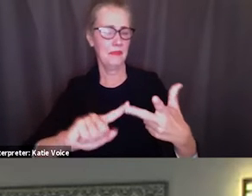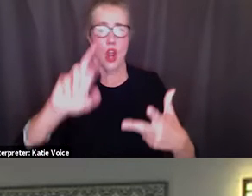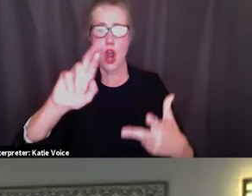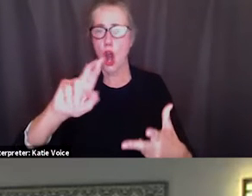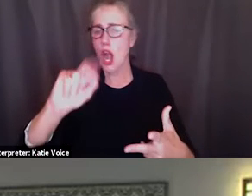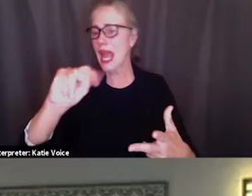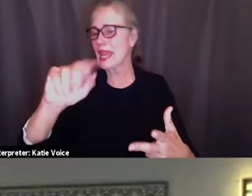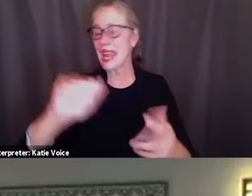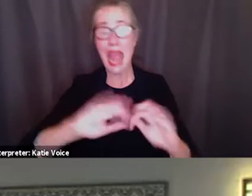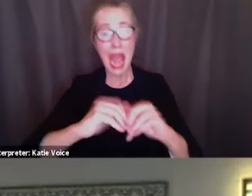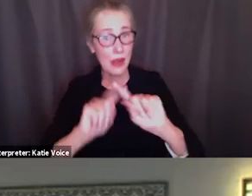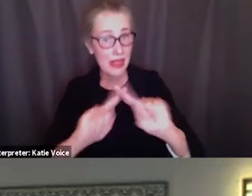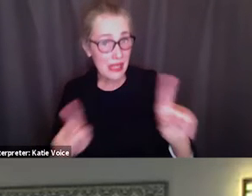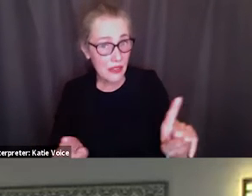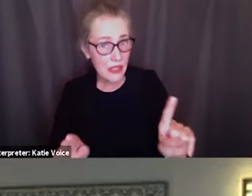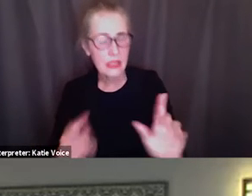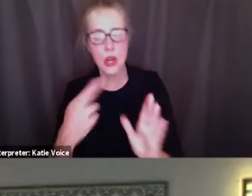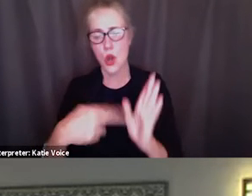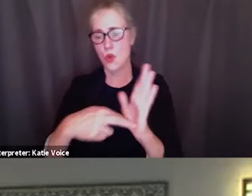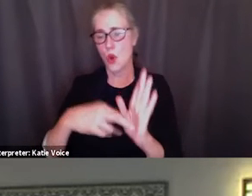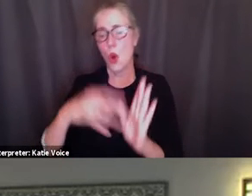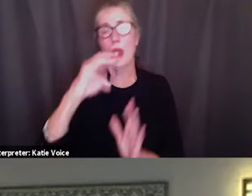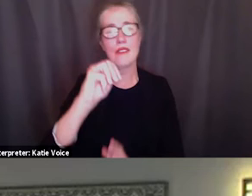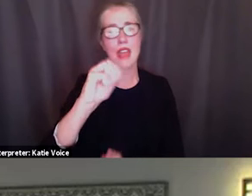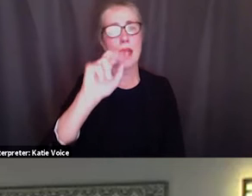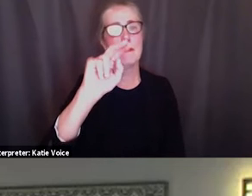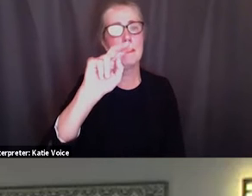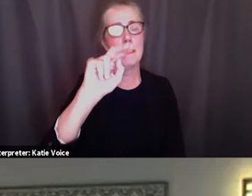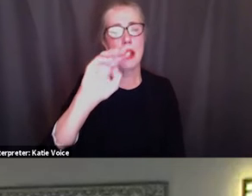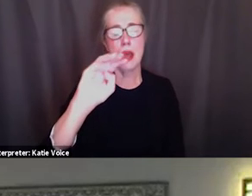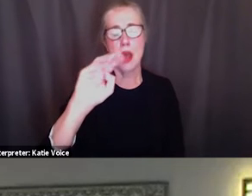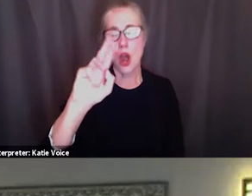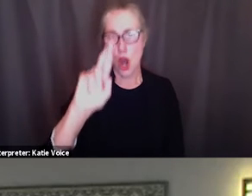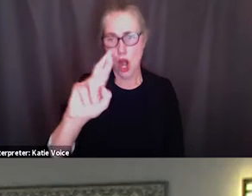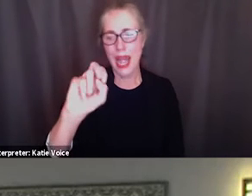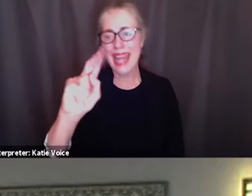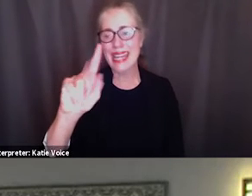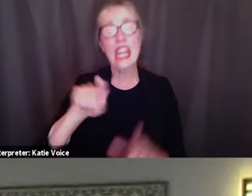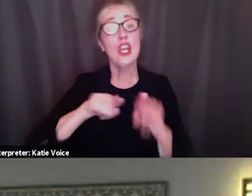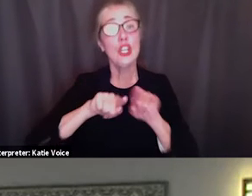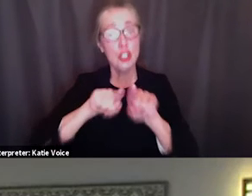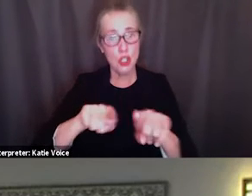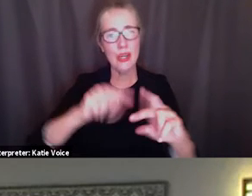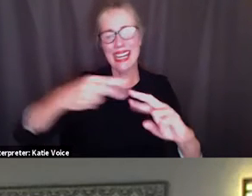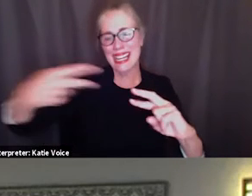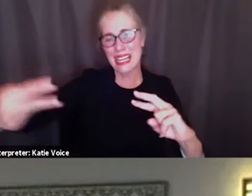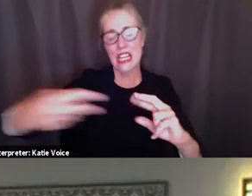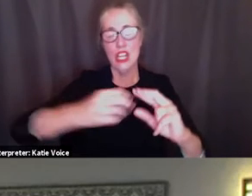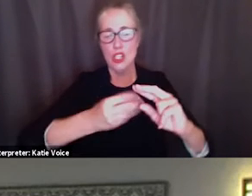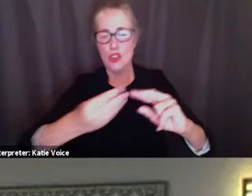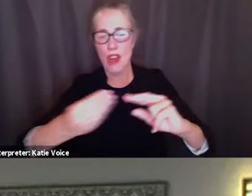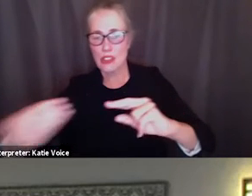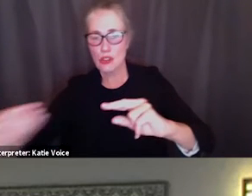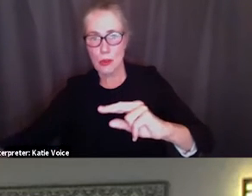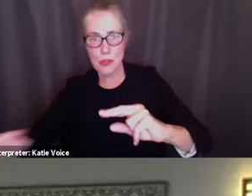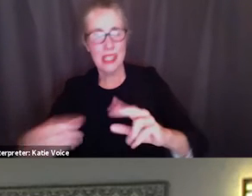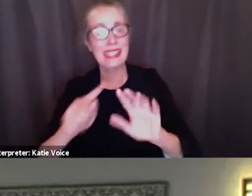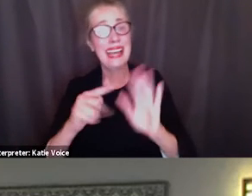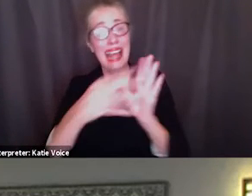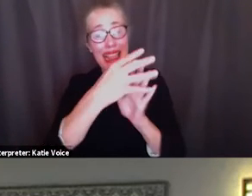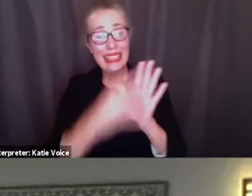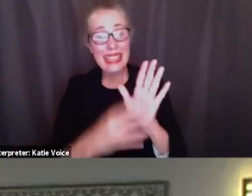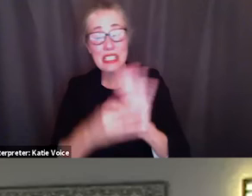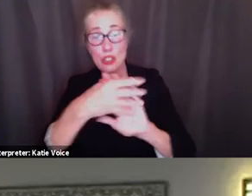RNA? ¿Y por qué, en qué se diferencian? ¿Cuál es el rol de la mRNA durante la transcripción? Que enlisten